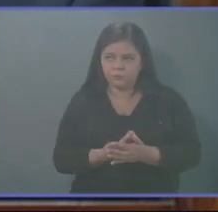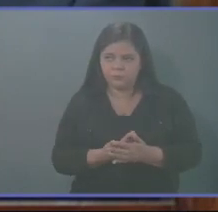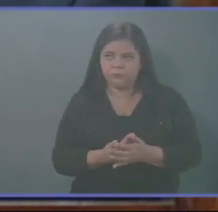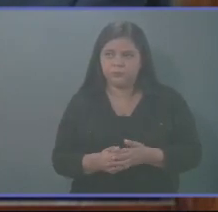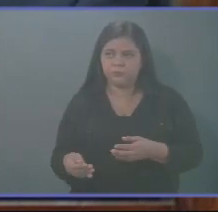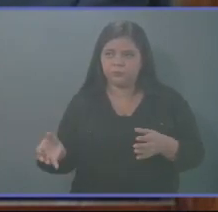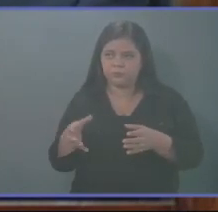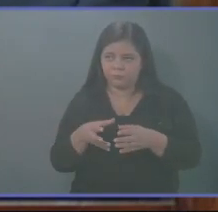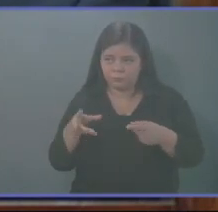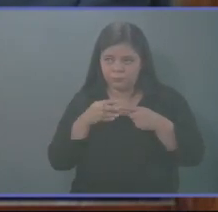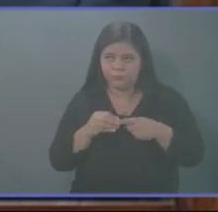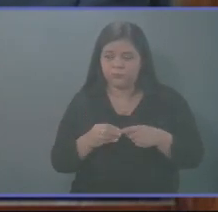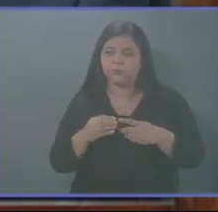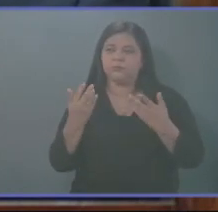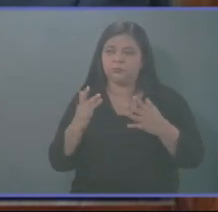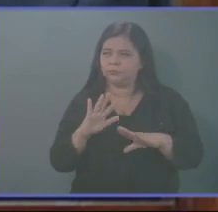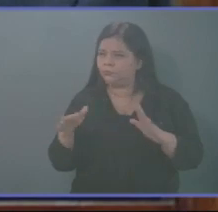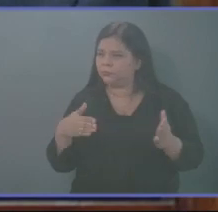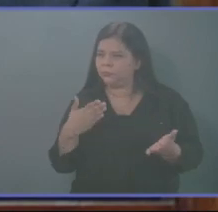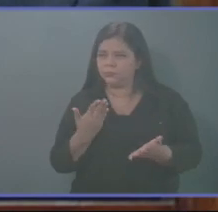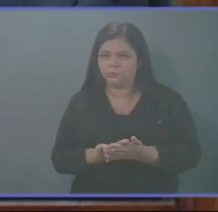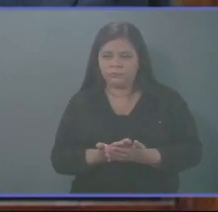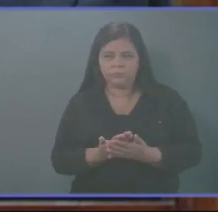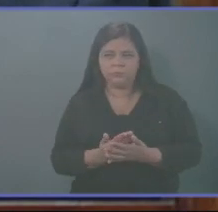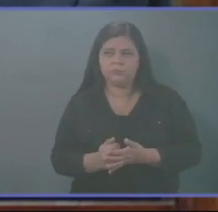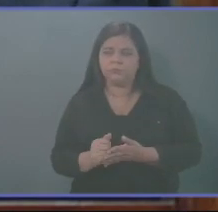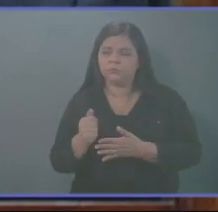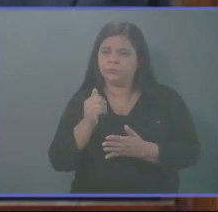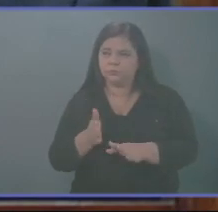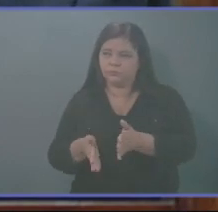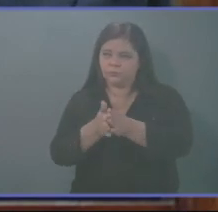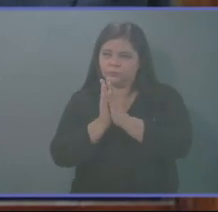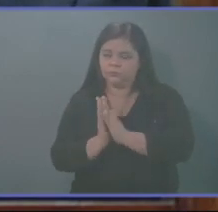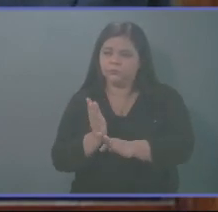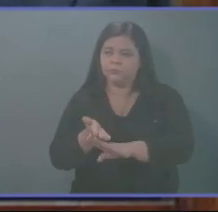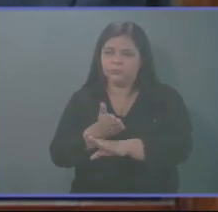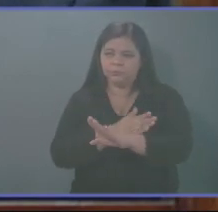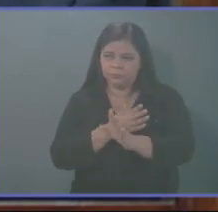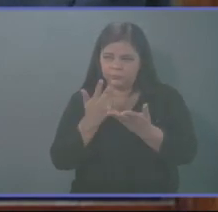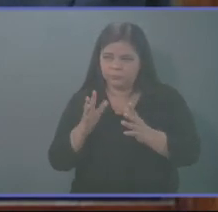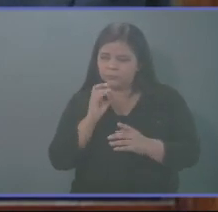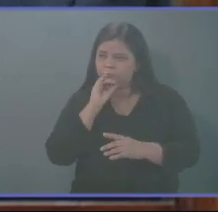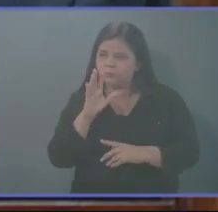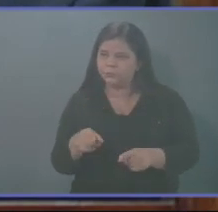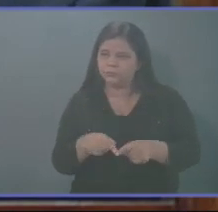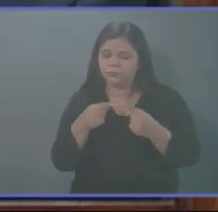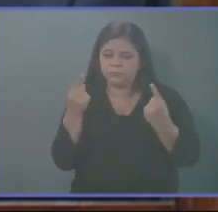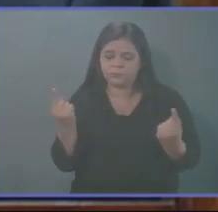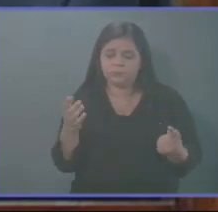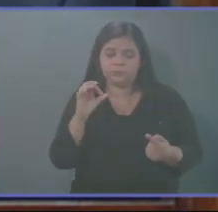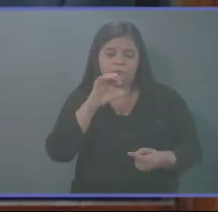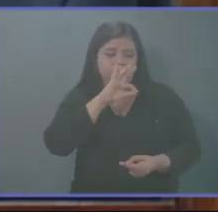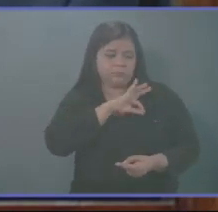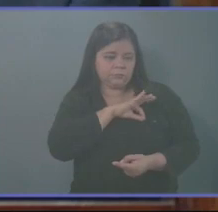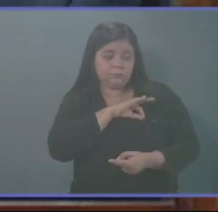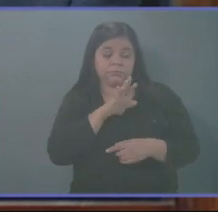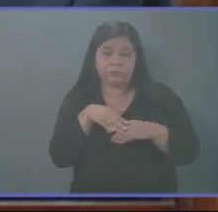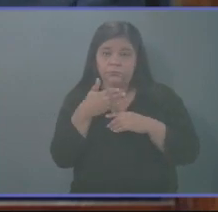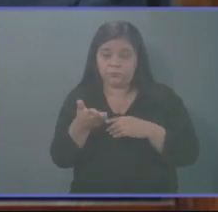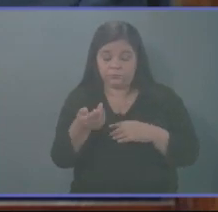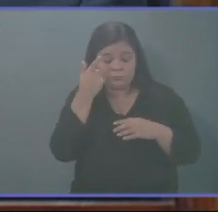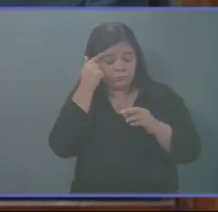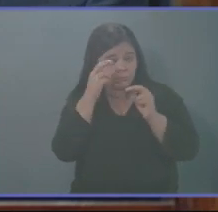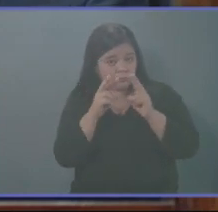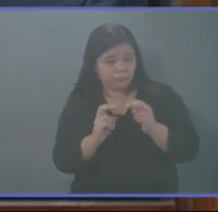comisión especial recibió todas las pruebas pertinentes que se solicitaron y vertieron a favor o en contra del denunciado, y después del análisis